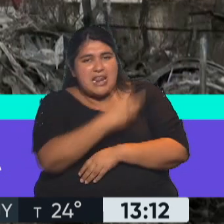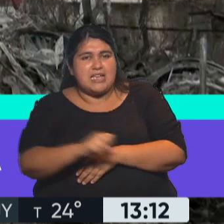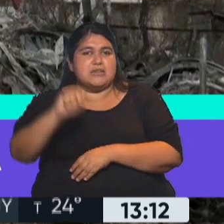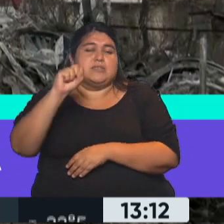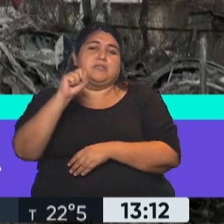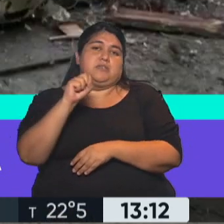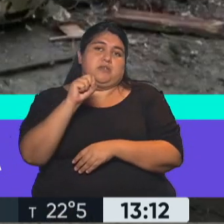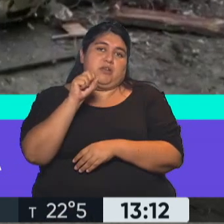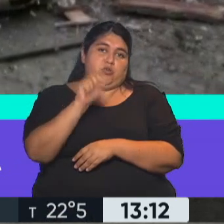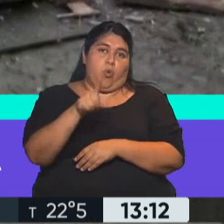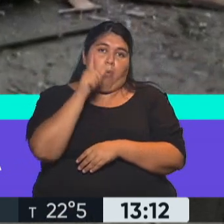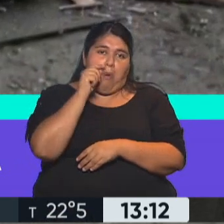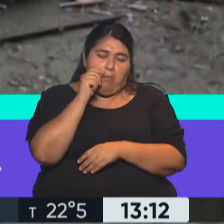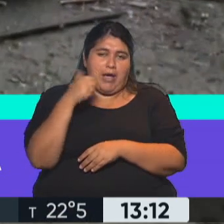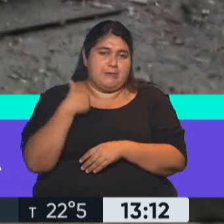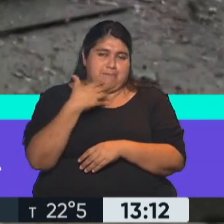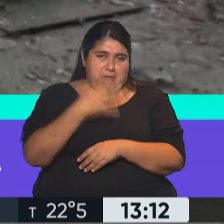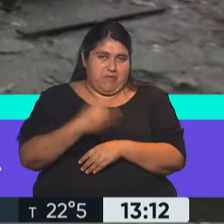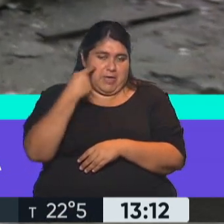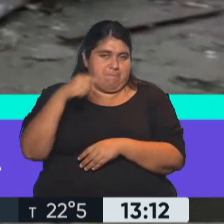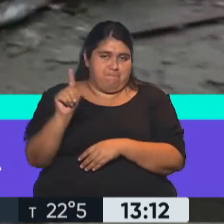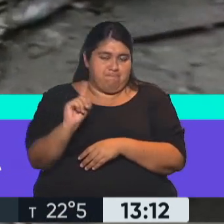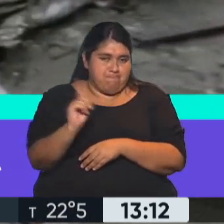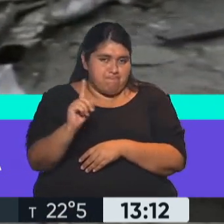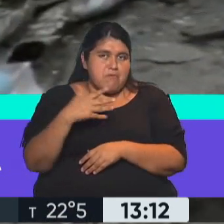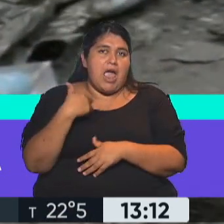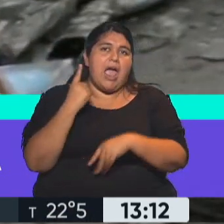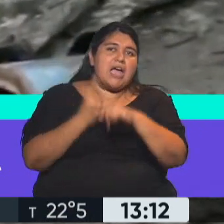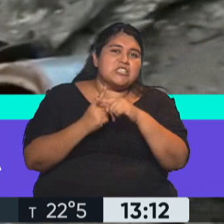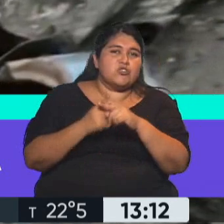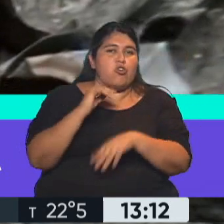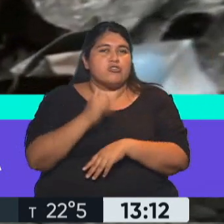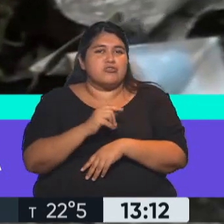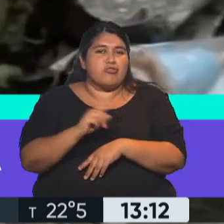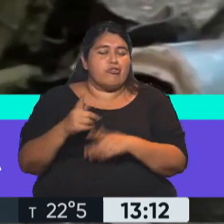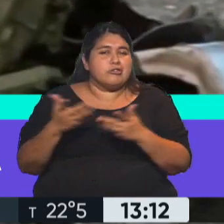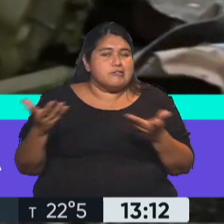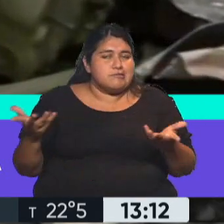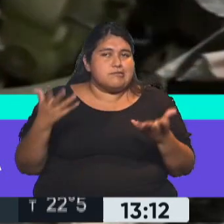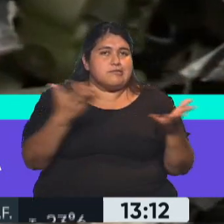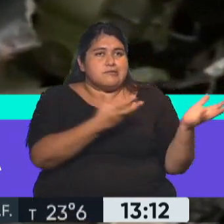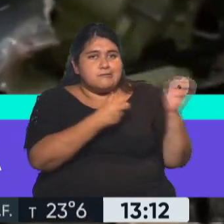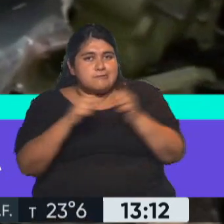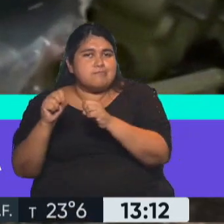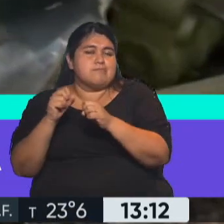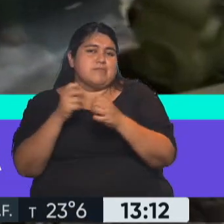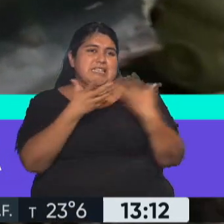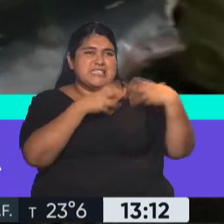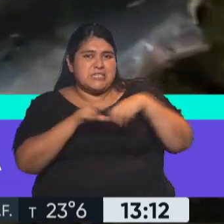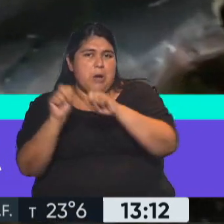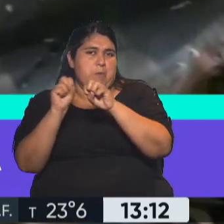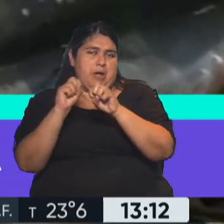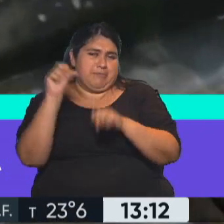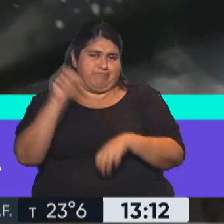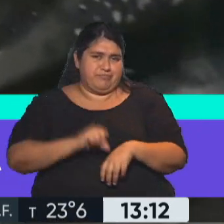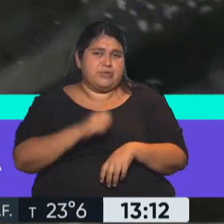con el padre la verdad que desconozco si está teniendo éxito o no, Ah, porque se está haciendo muy complicado para los ucranianos hombres de